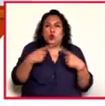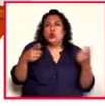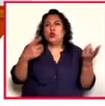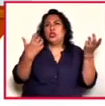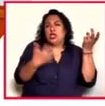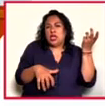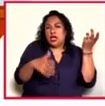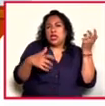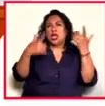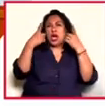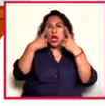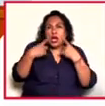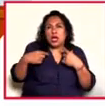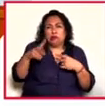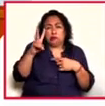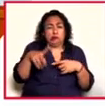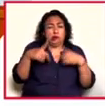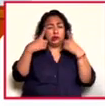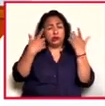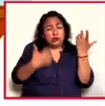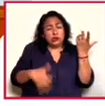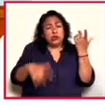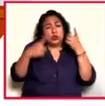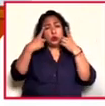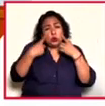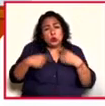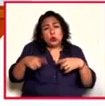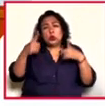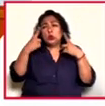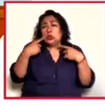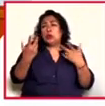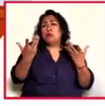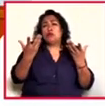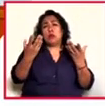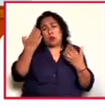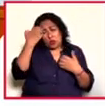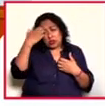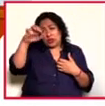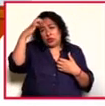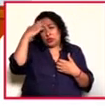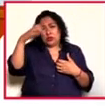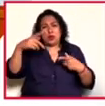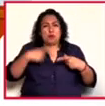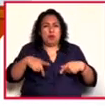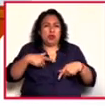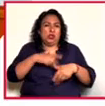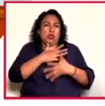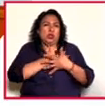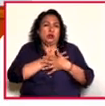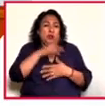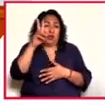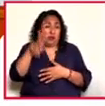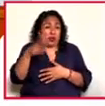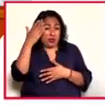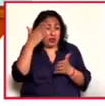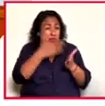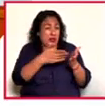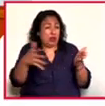llorando prácticamente la ausencia de las personas que amaban, porque era una época muy difícil para